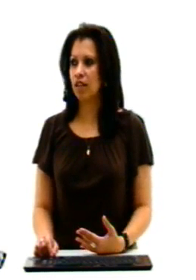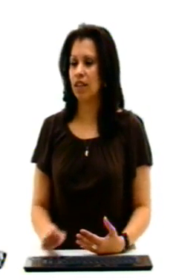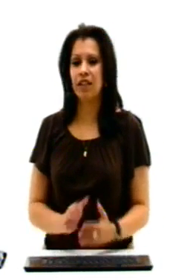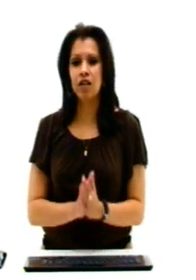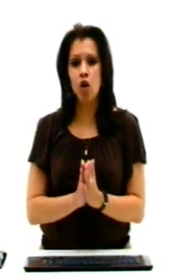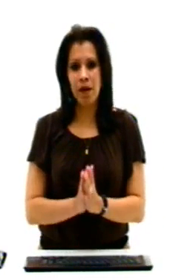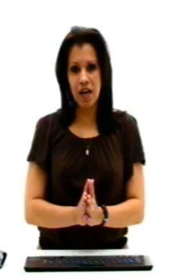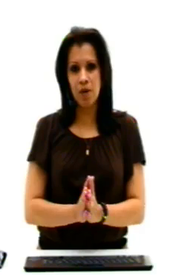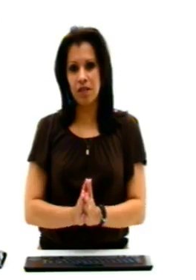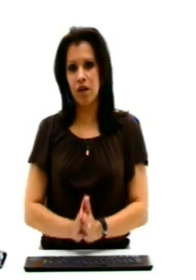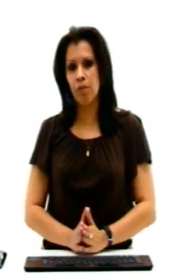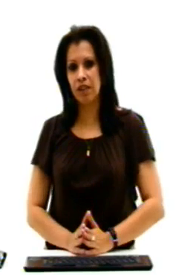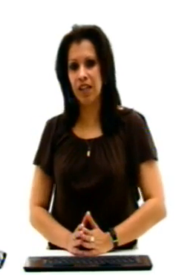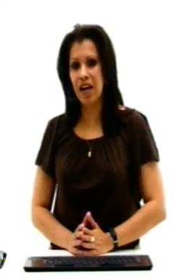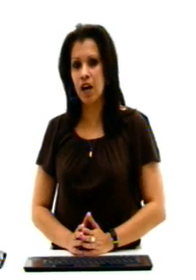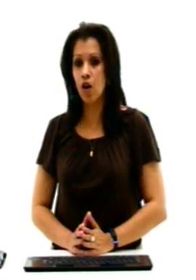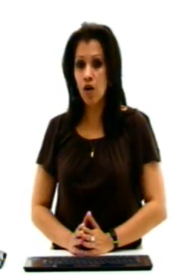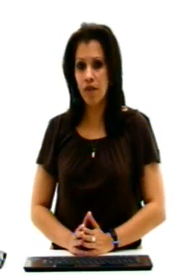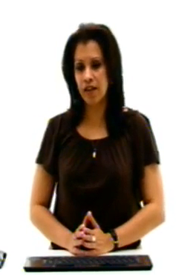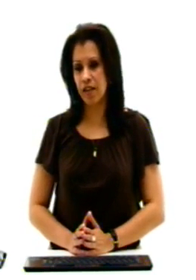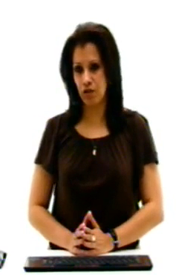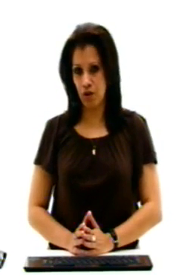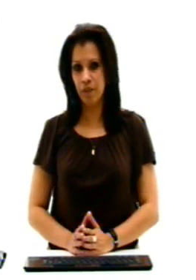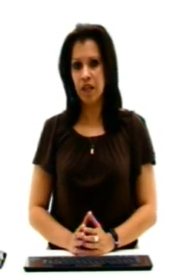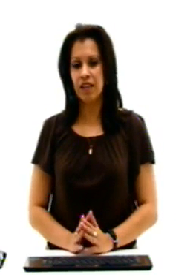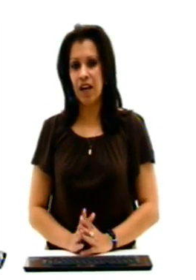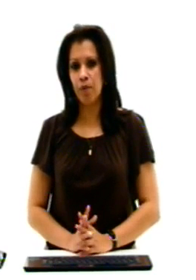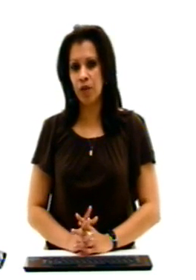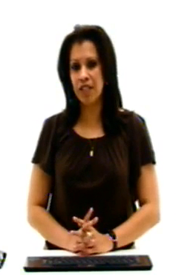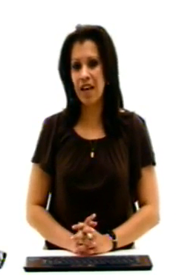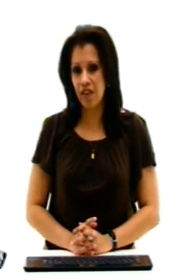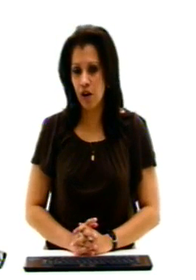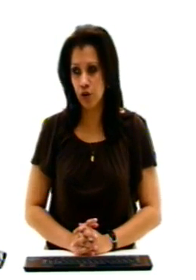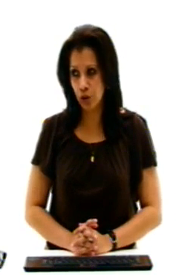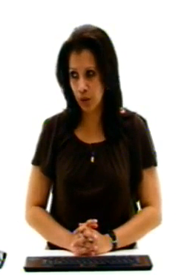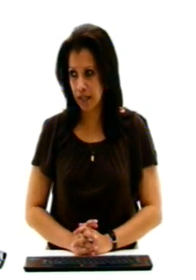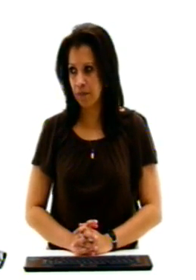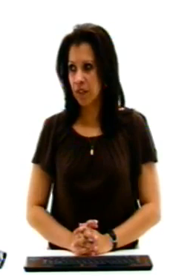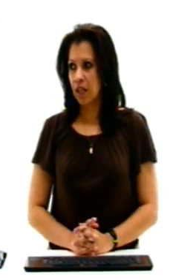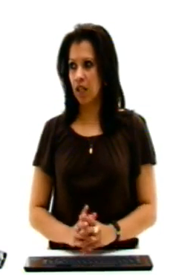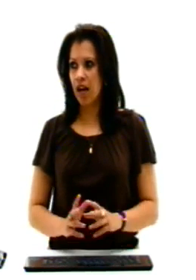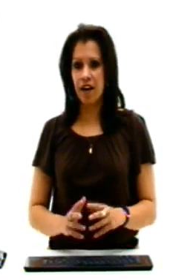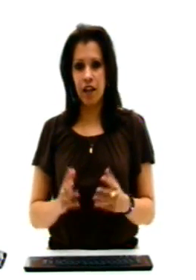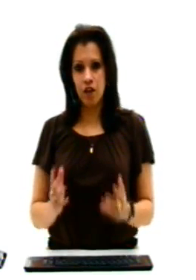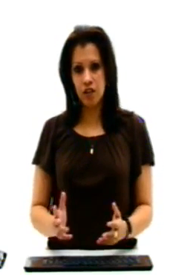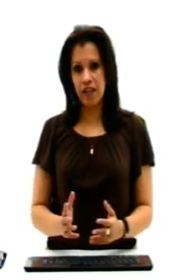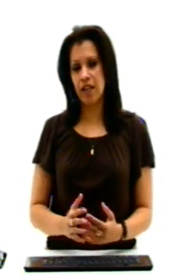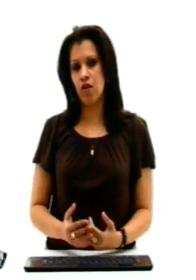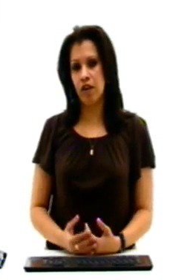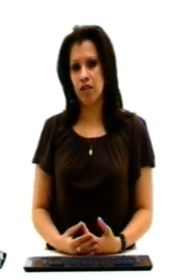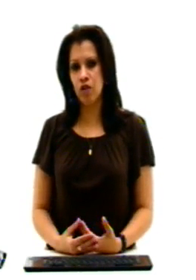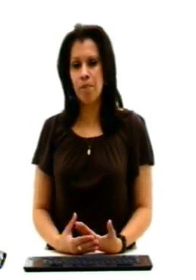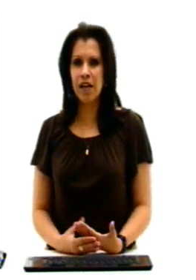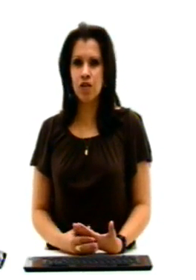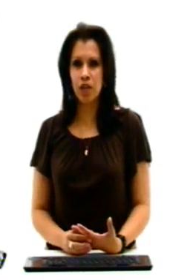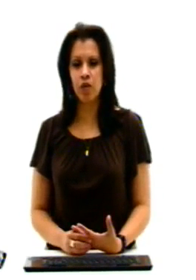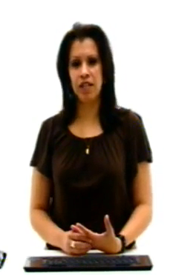1573 Comayagua se va a convertir en la gobernación de la provincia de Honduras y alrededor de esta